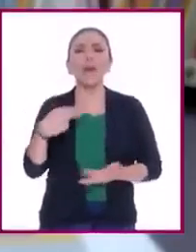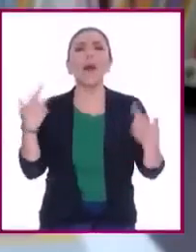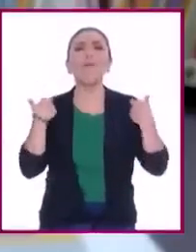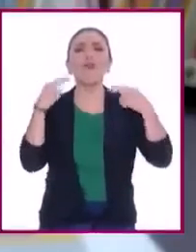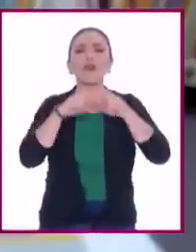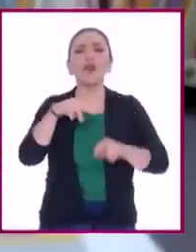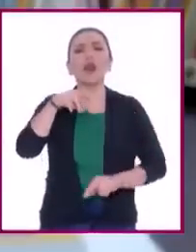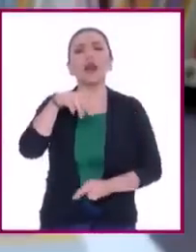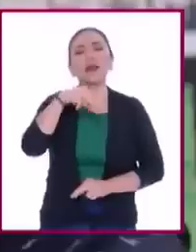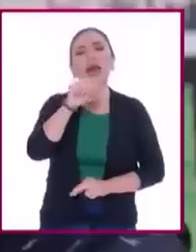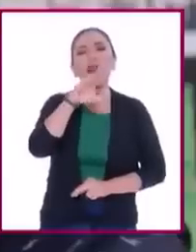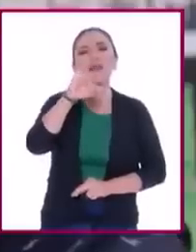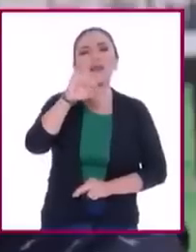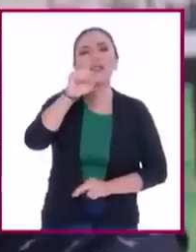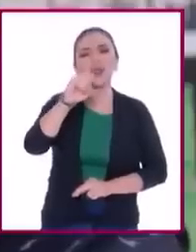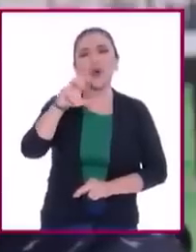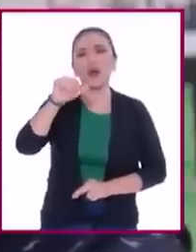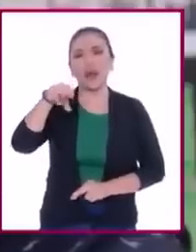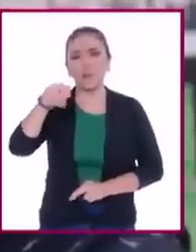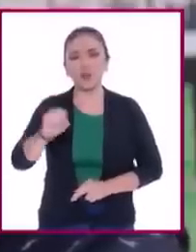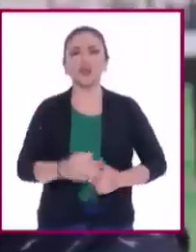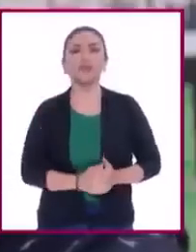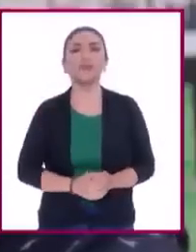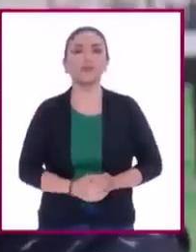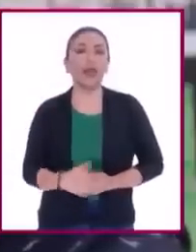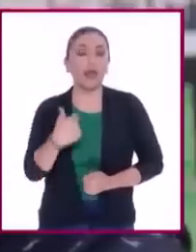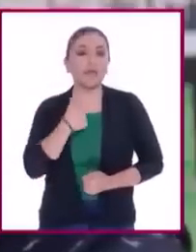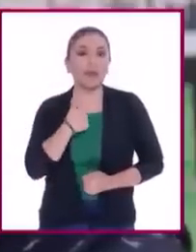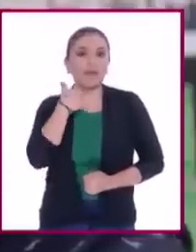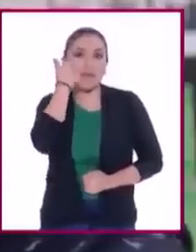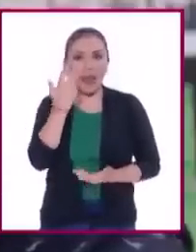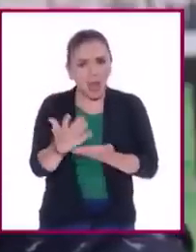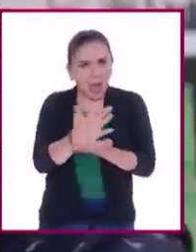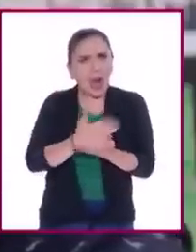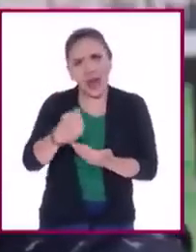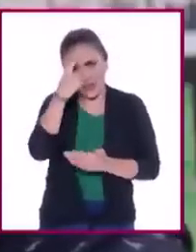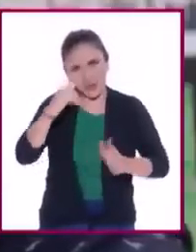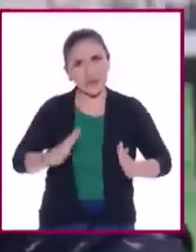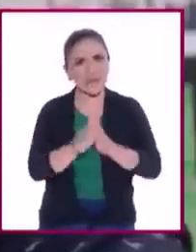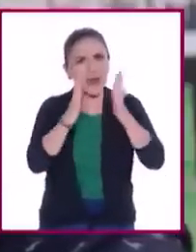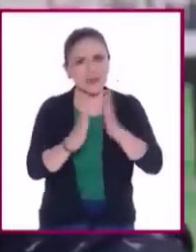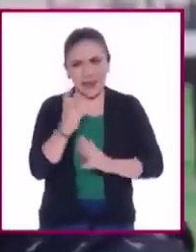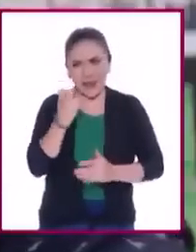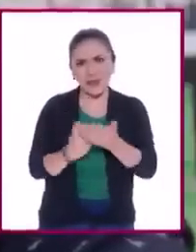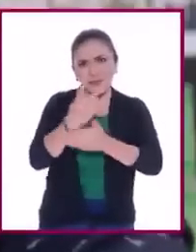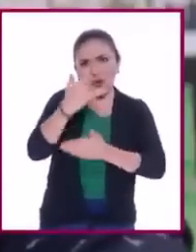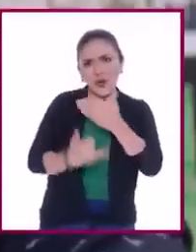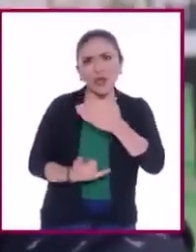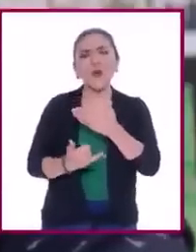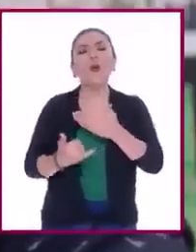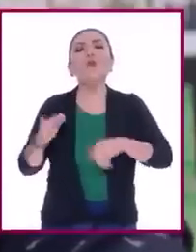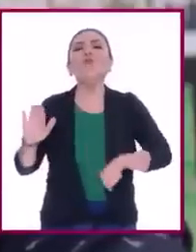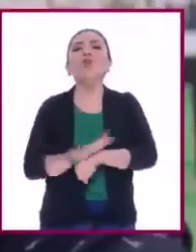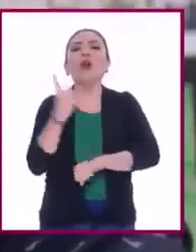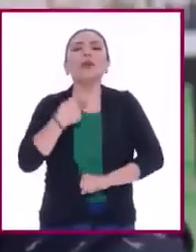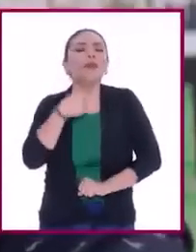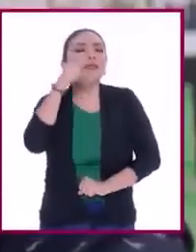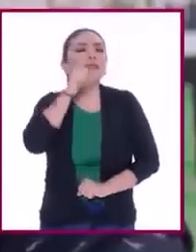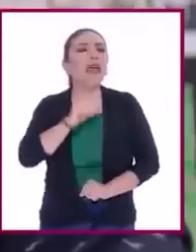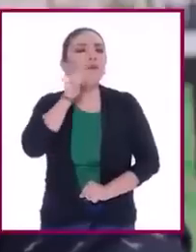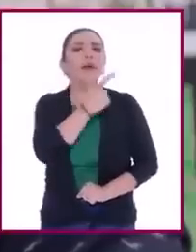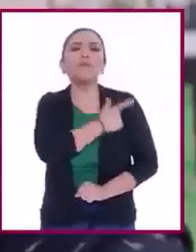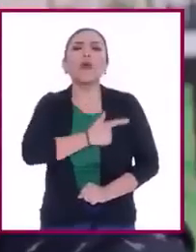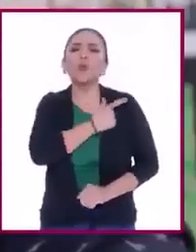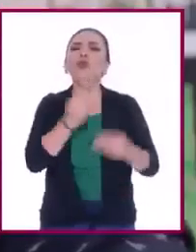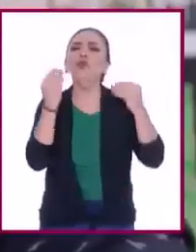Narciso Ramos Galicia Bueno a mí me animó a participar en todo este proyecto el que siempre me ha gustado